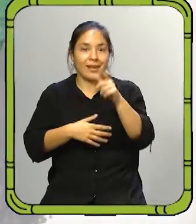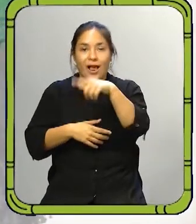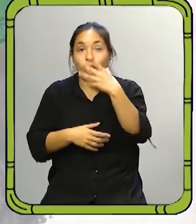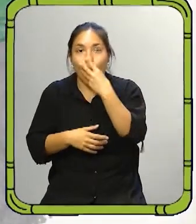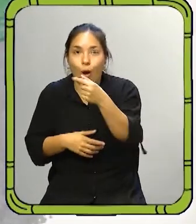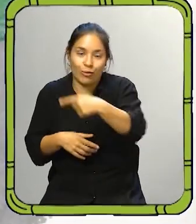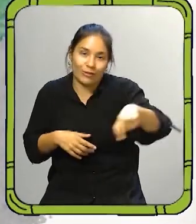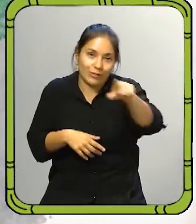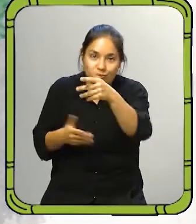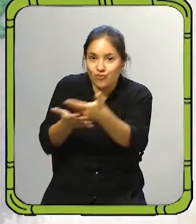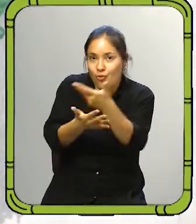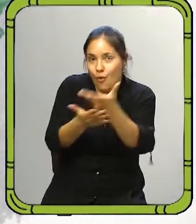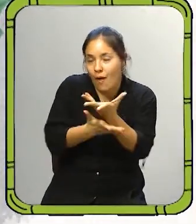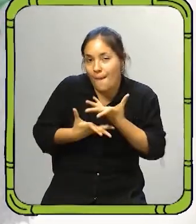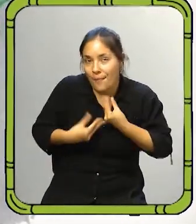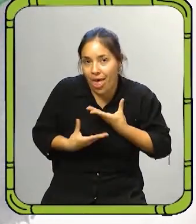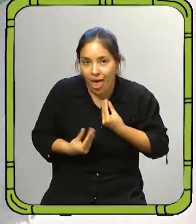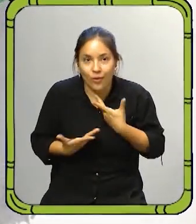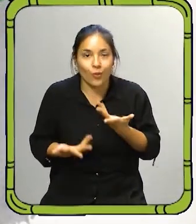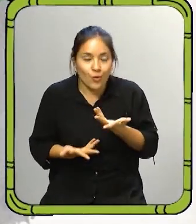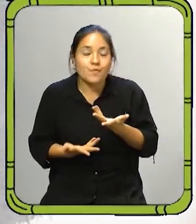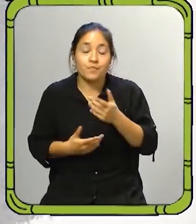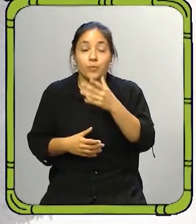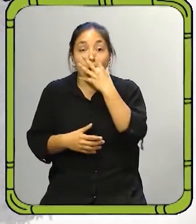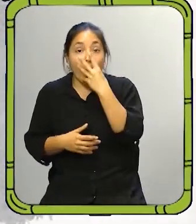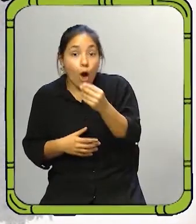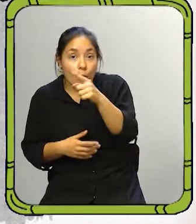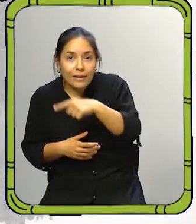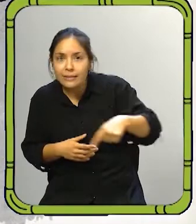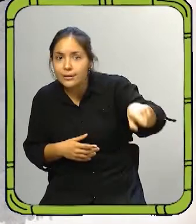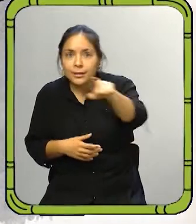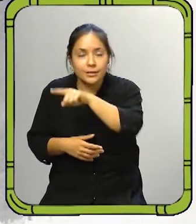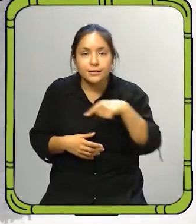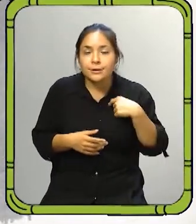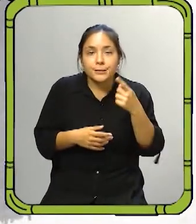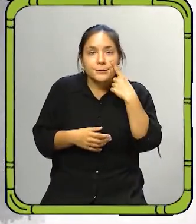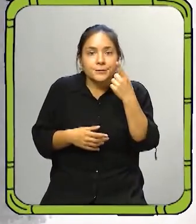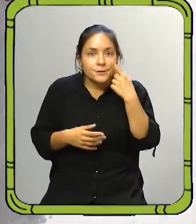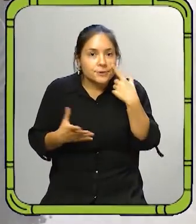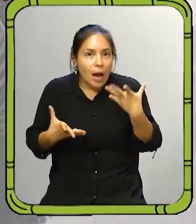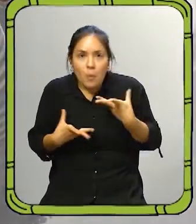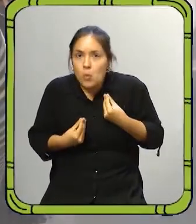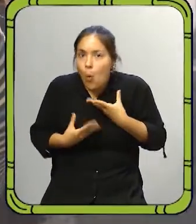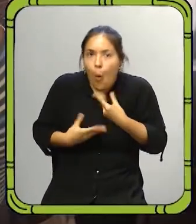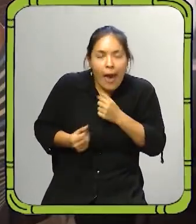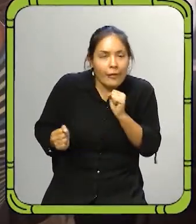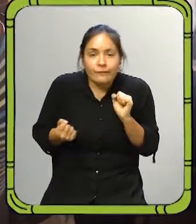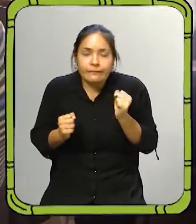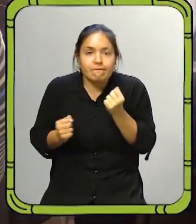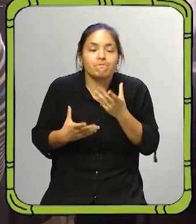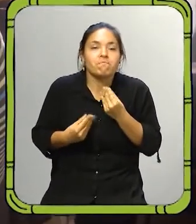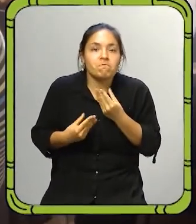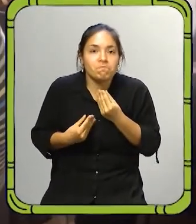lobitos, pero bueno, al fin, miedo. El caso es que los lobitos comenzaron a vivir requete retirre, muertos de